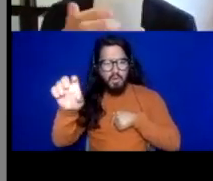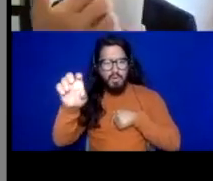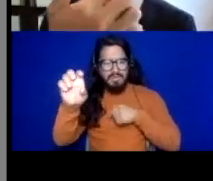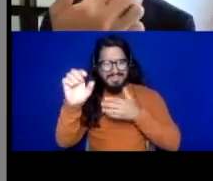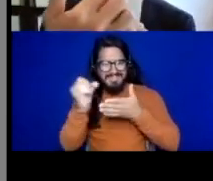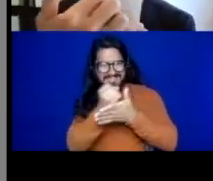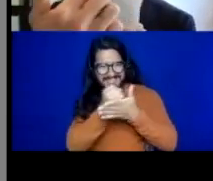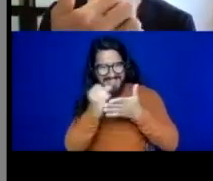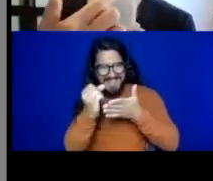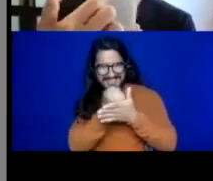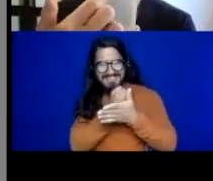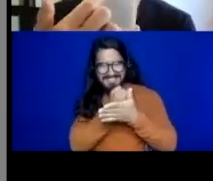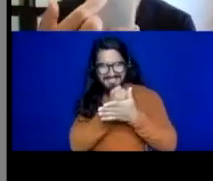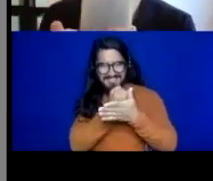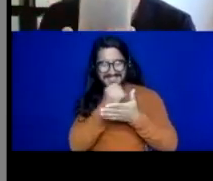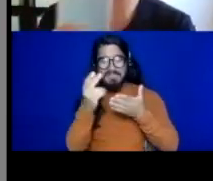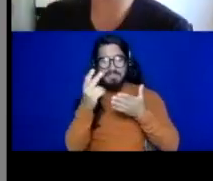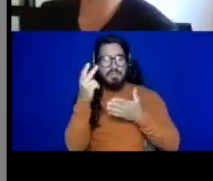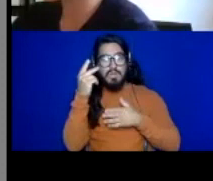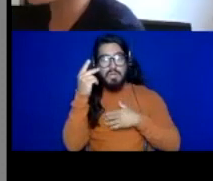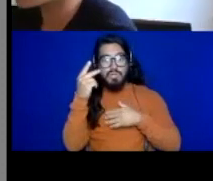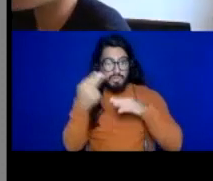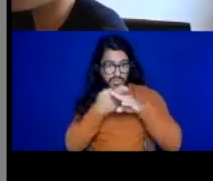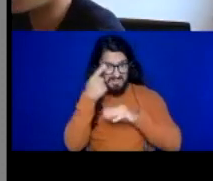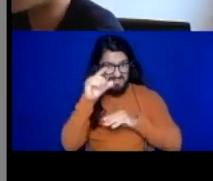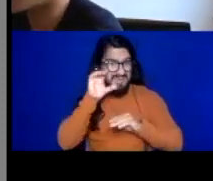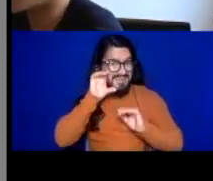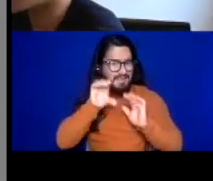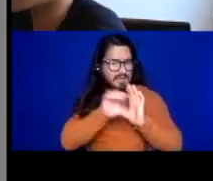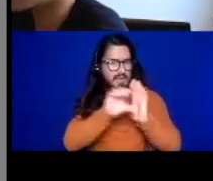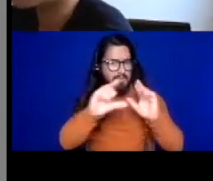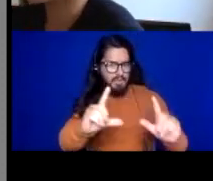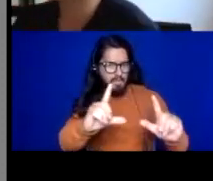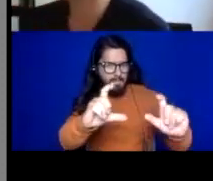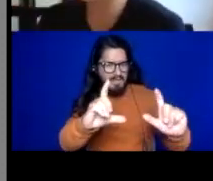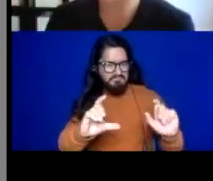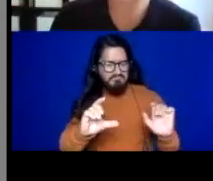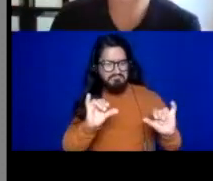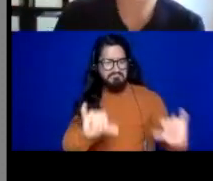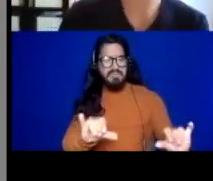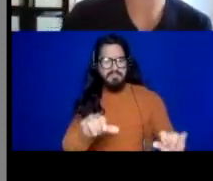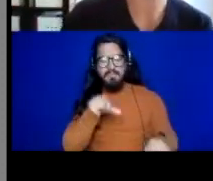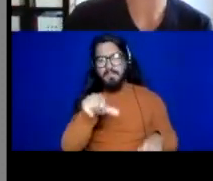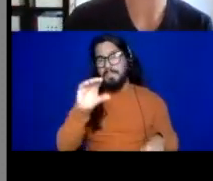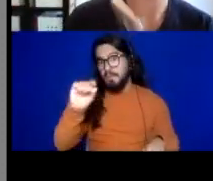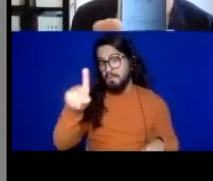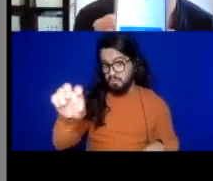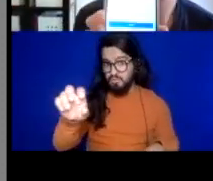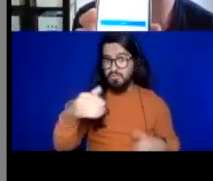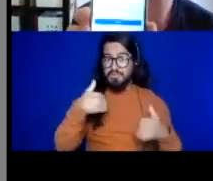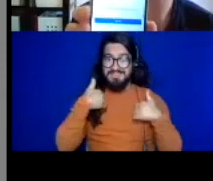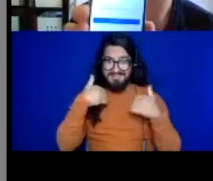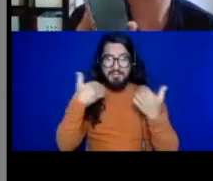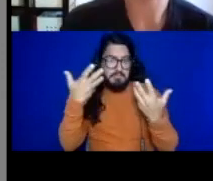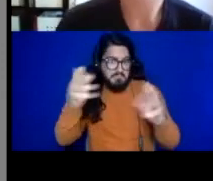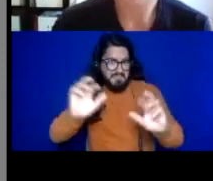Y ahí dice escanear el código QR y lo puedes usar en la cámara de tu teléfono para tomarle una foto al código en la